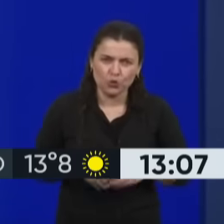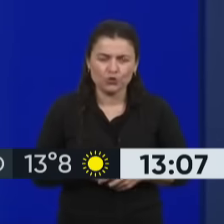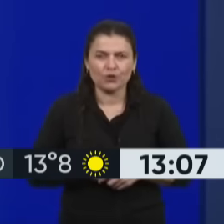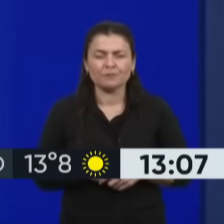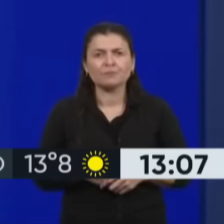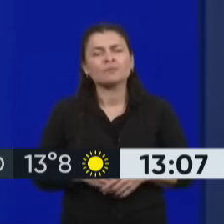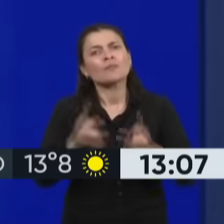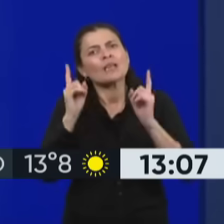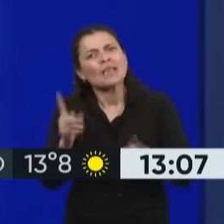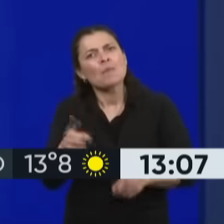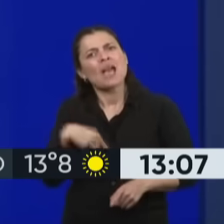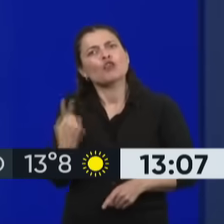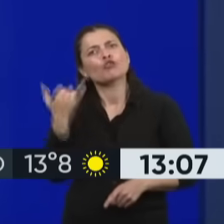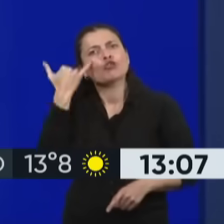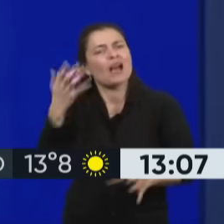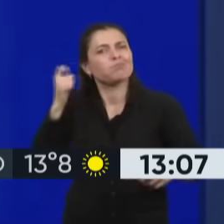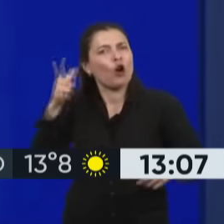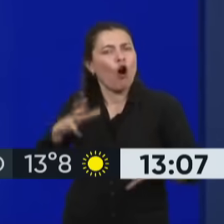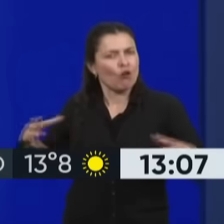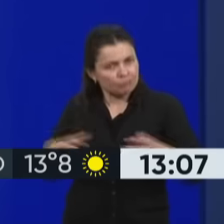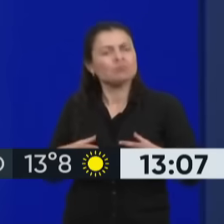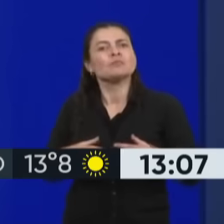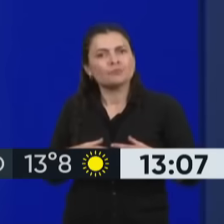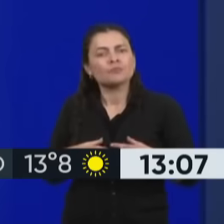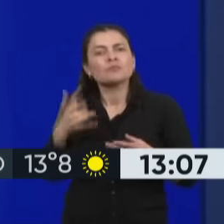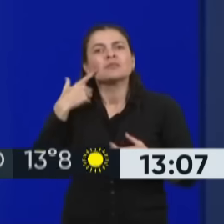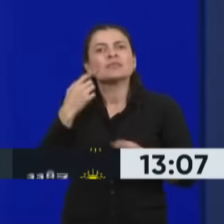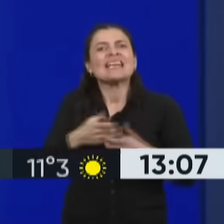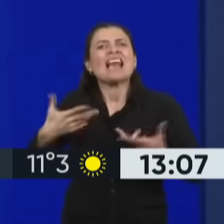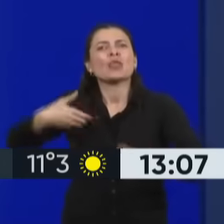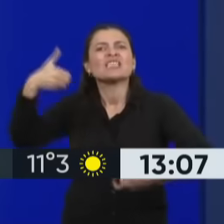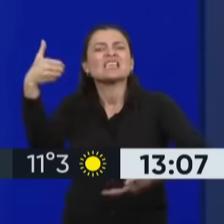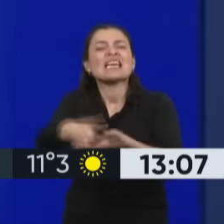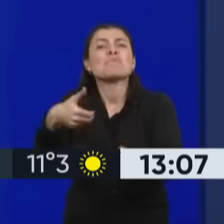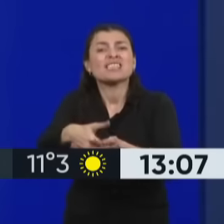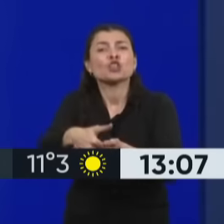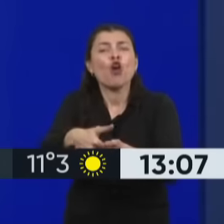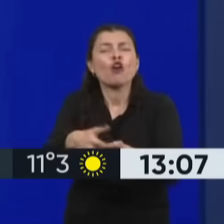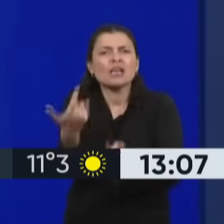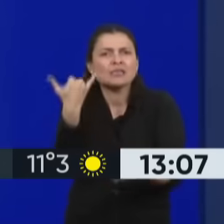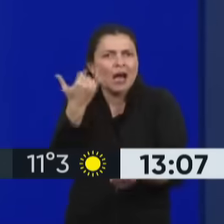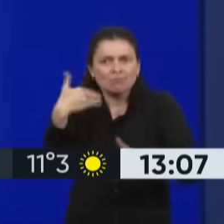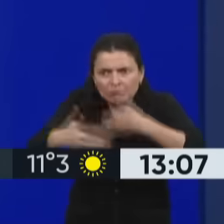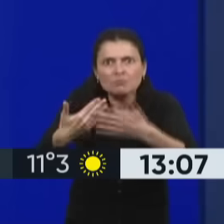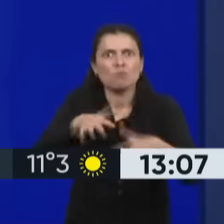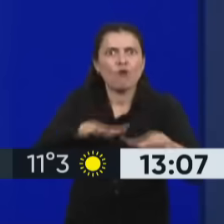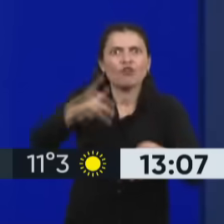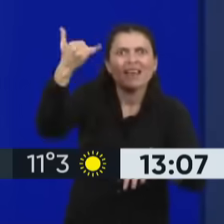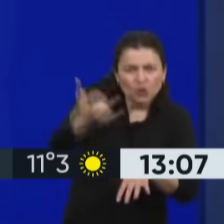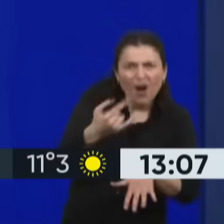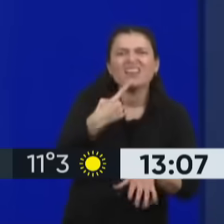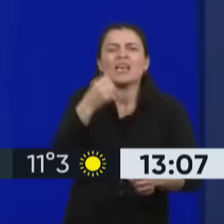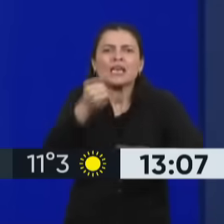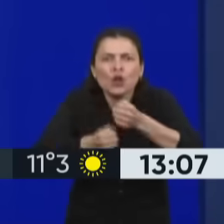Además, también logramos poner en funciones el régimen de incentivo a las grandes inversiones, que catapulta a distintos sectores industriales